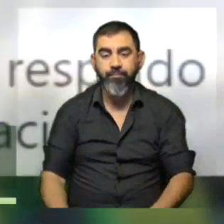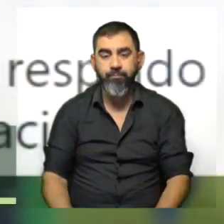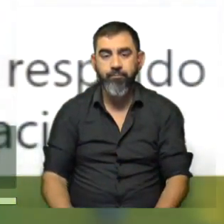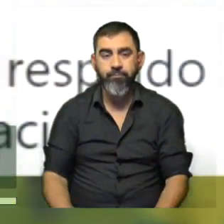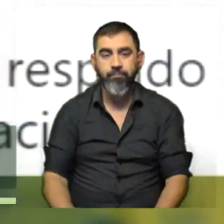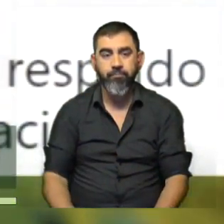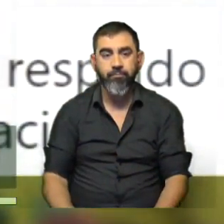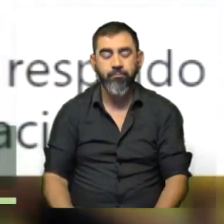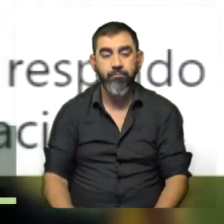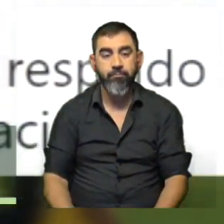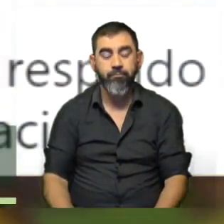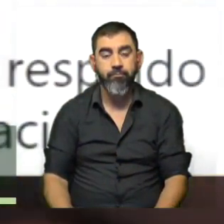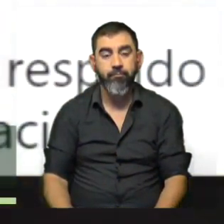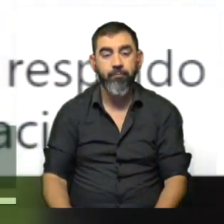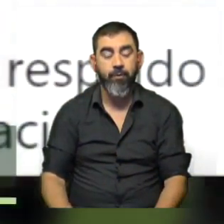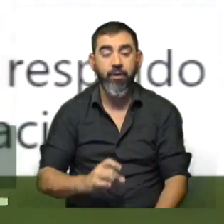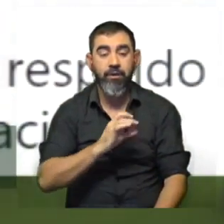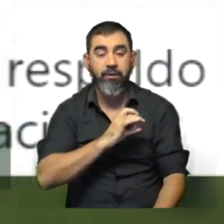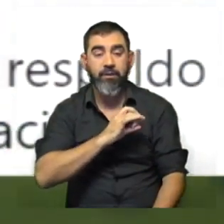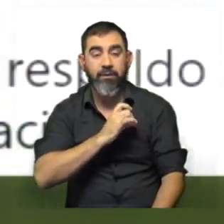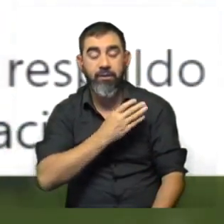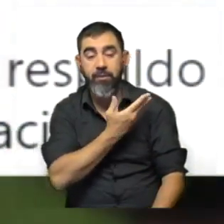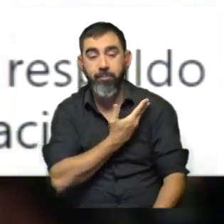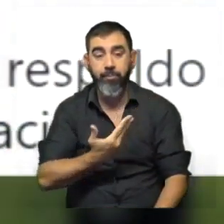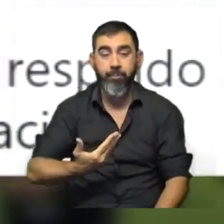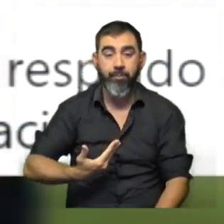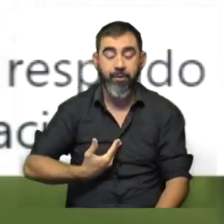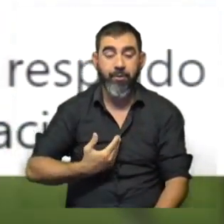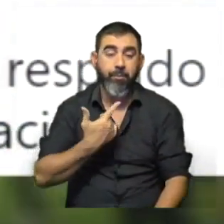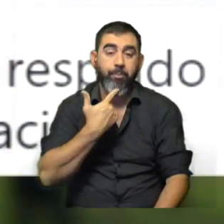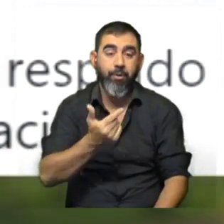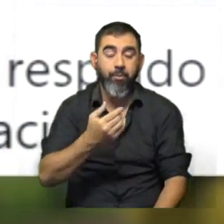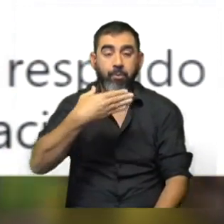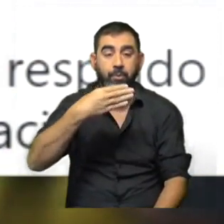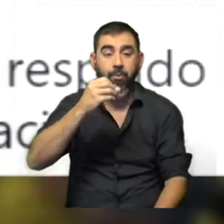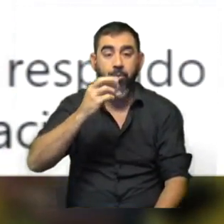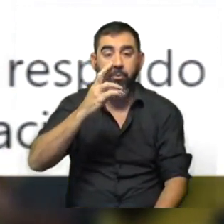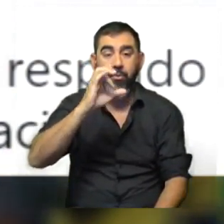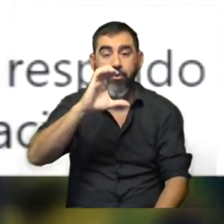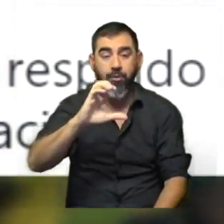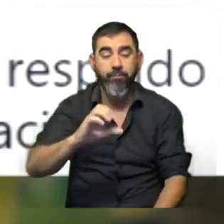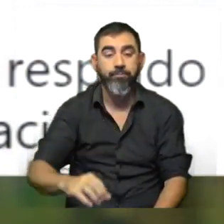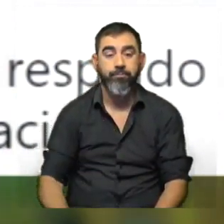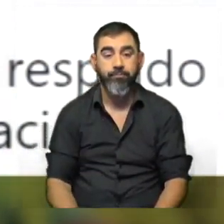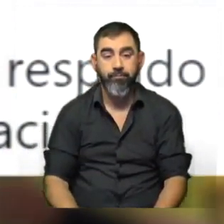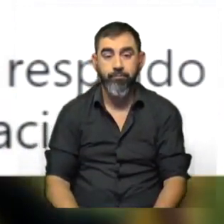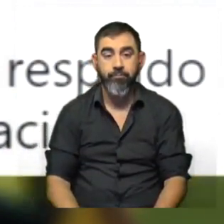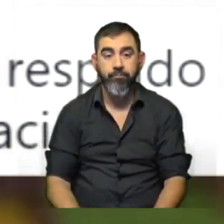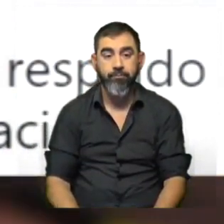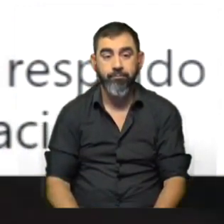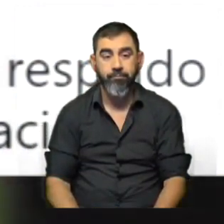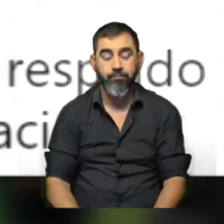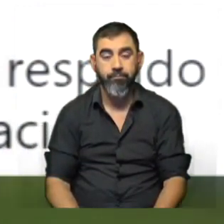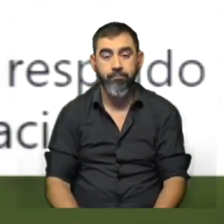eligieron Twitter como decíamos para posicionarse sobre el tema con la condena generalizada estamos repasando algunos de ellos por ejemplo